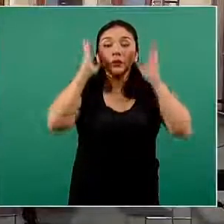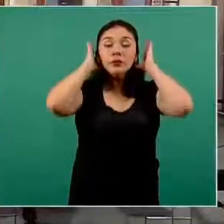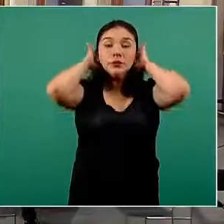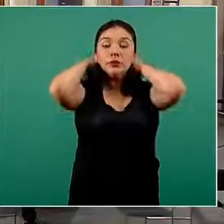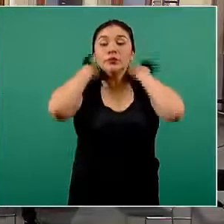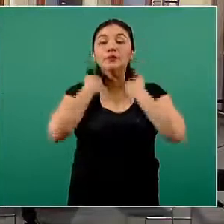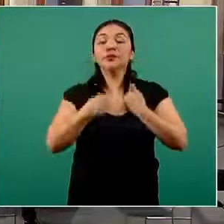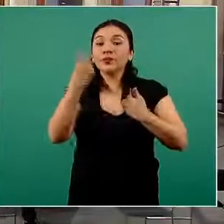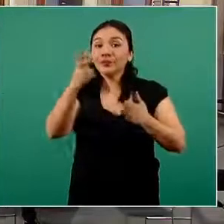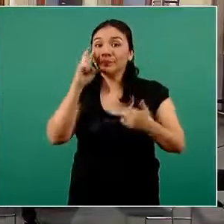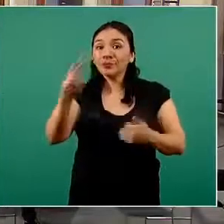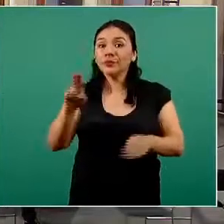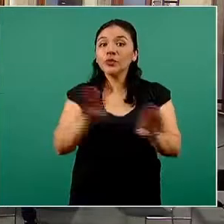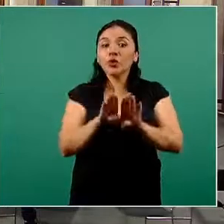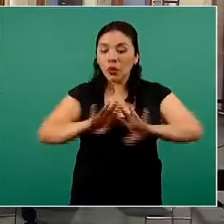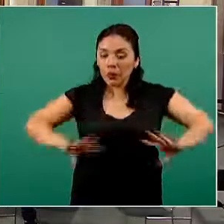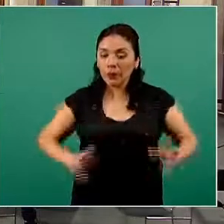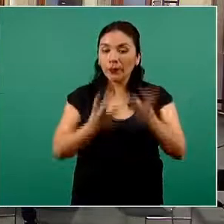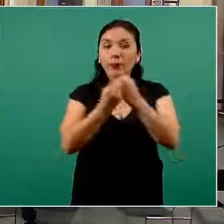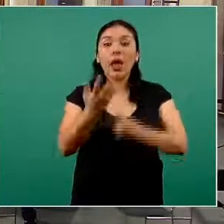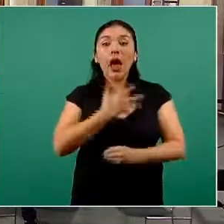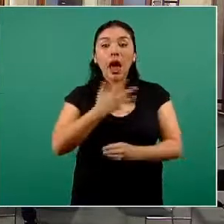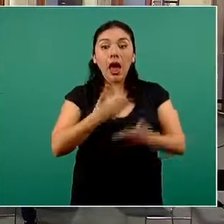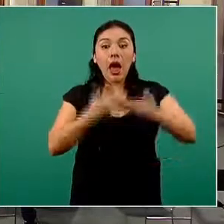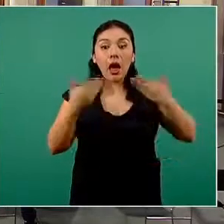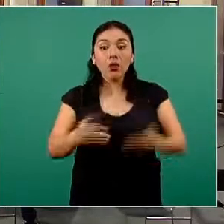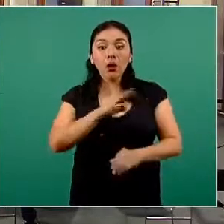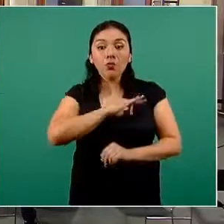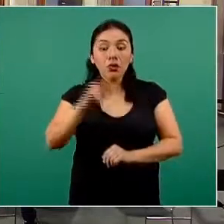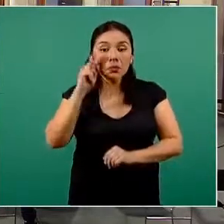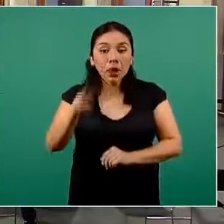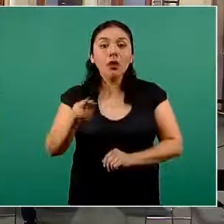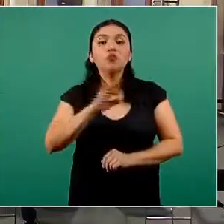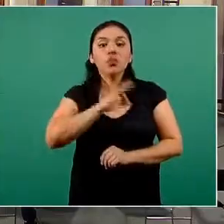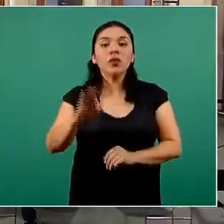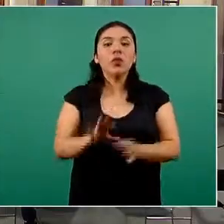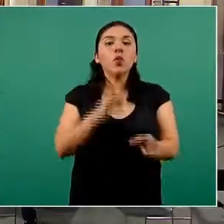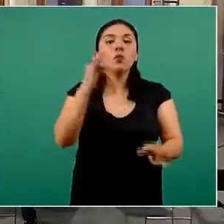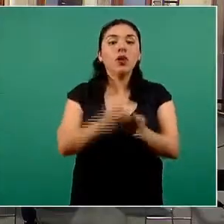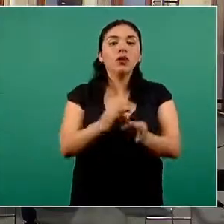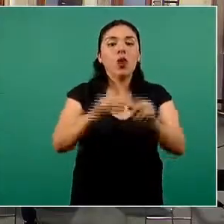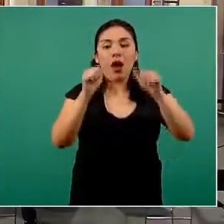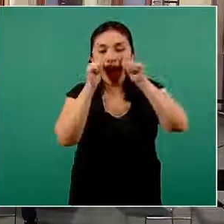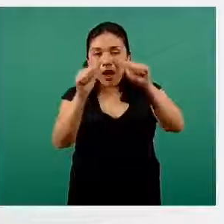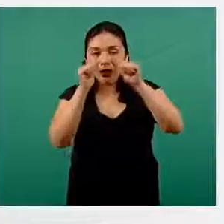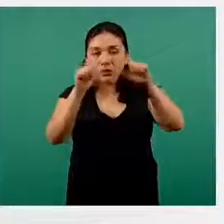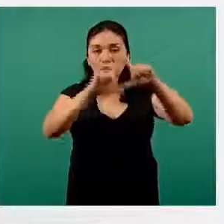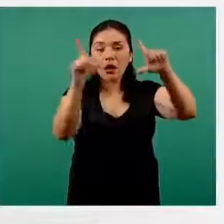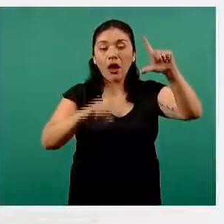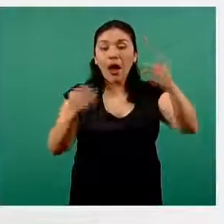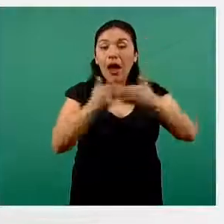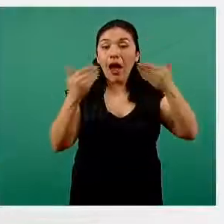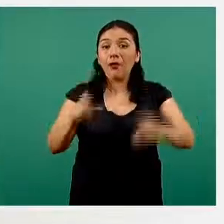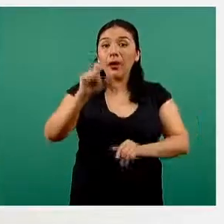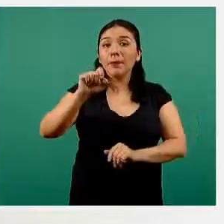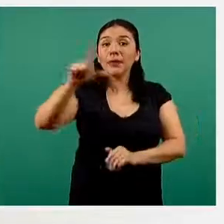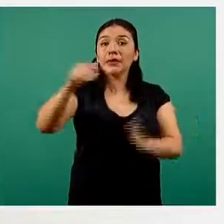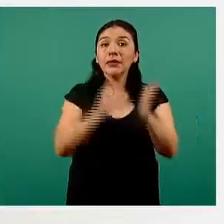nos va dando una cifra acumulada que nos permite ir cubriendo el territorio nacional. Ahora